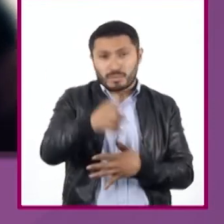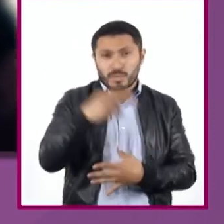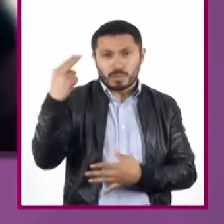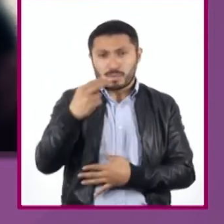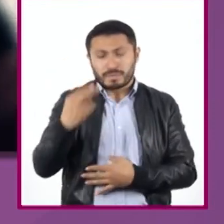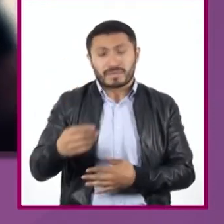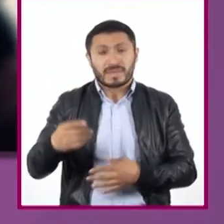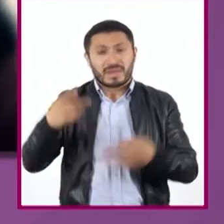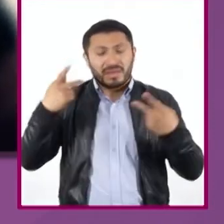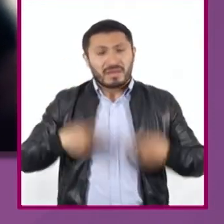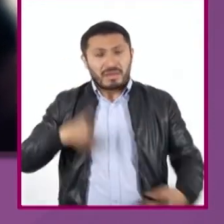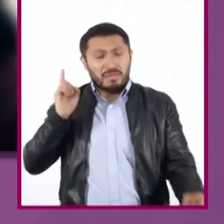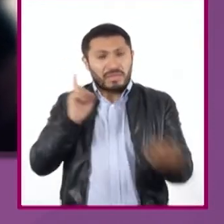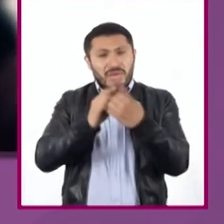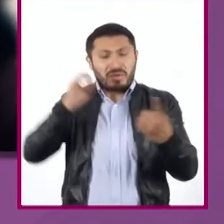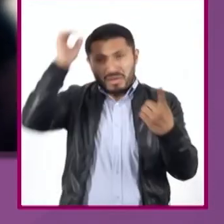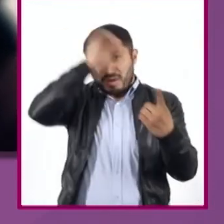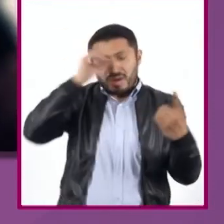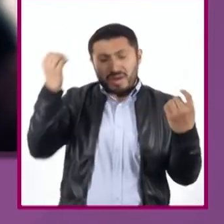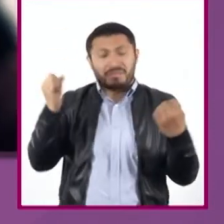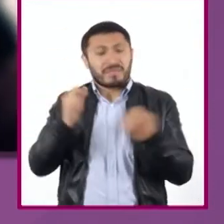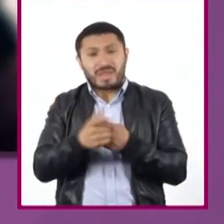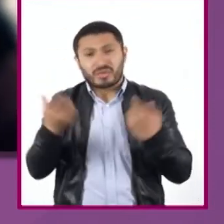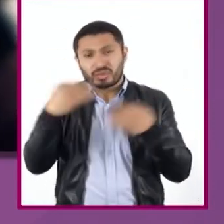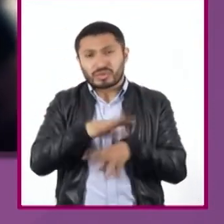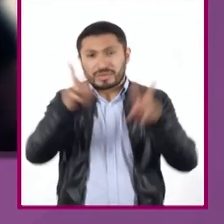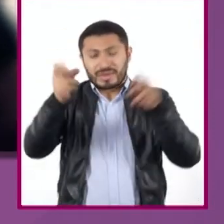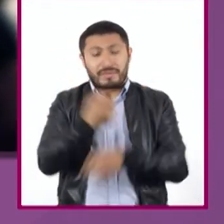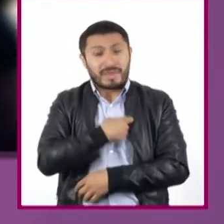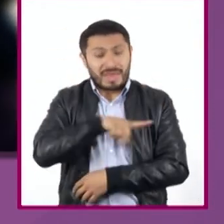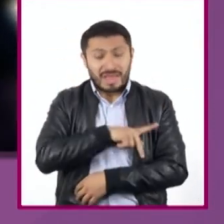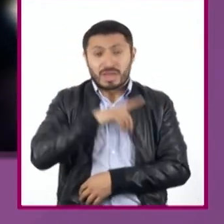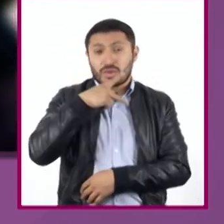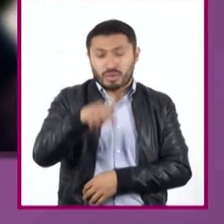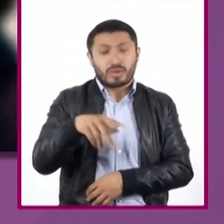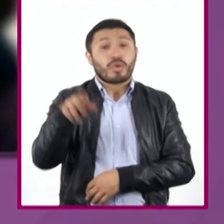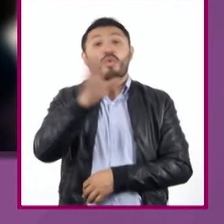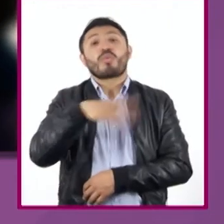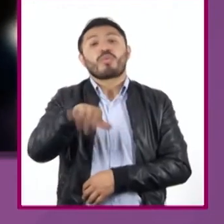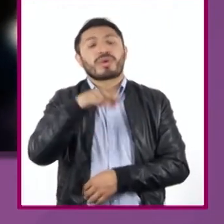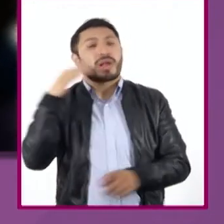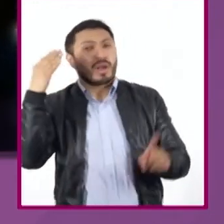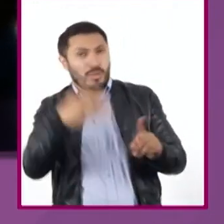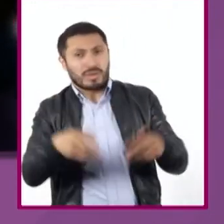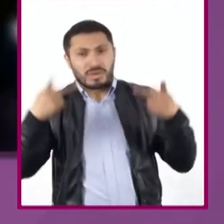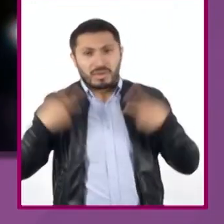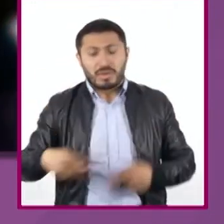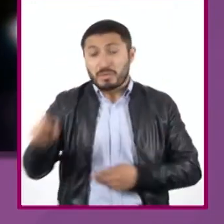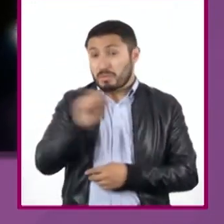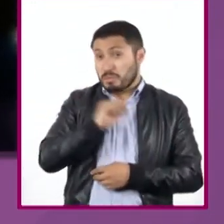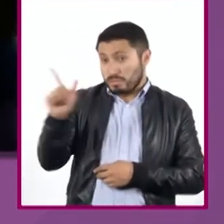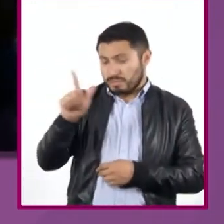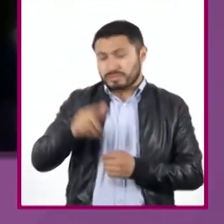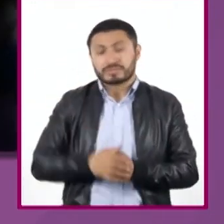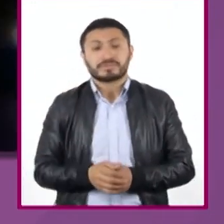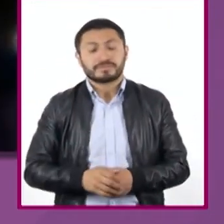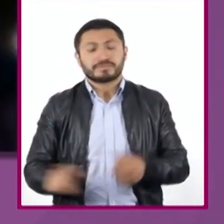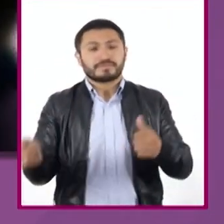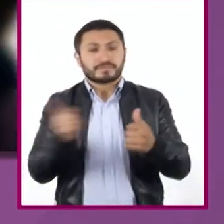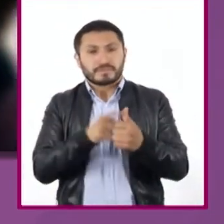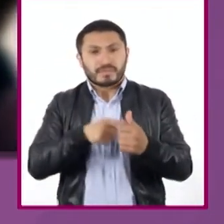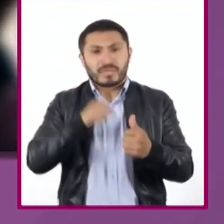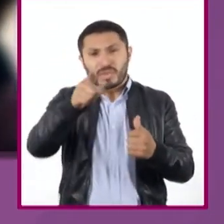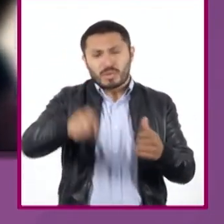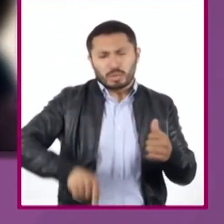una opinión acerca de aspectos como tu salud, busca que sea de profesionales. 6. Intenta ser